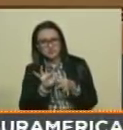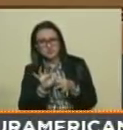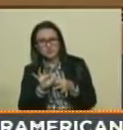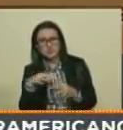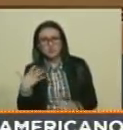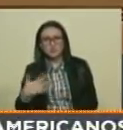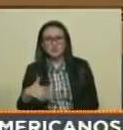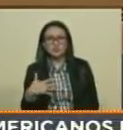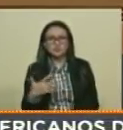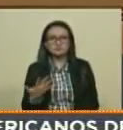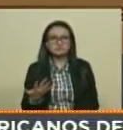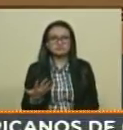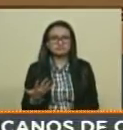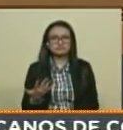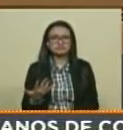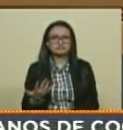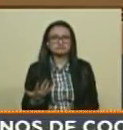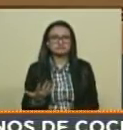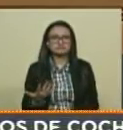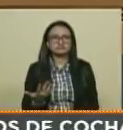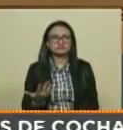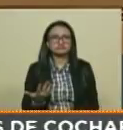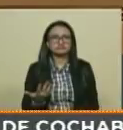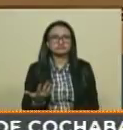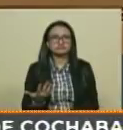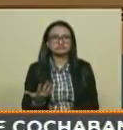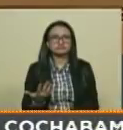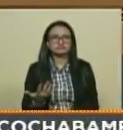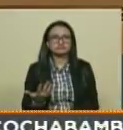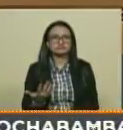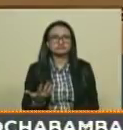porque estas cifras son irrefutables.